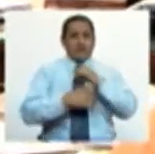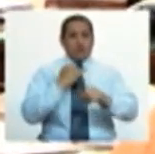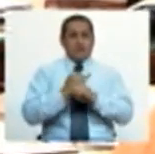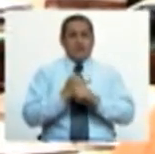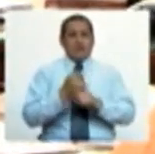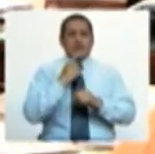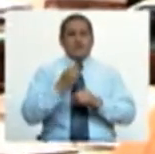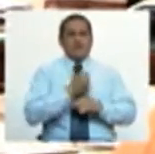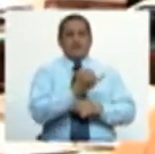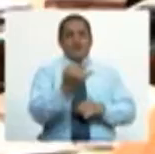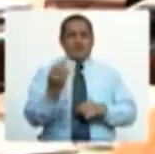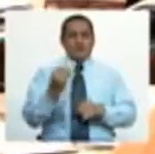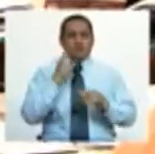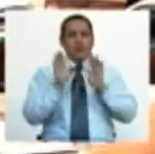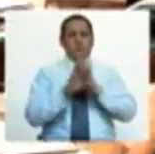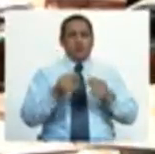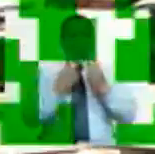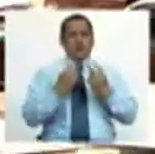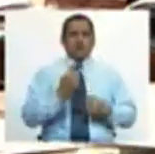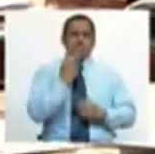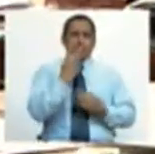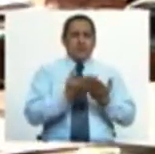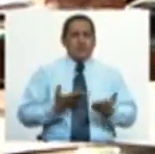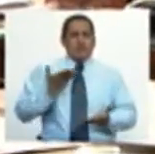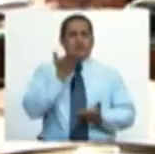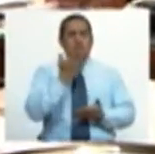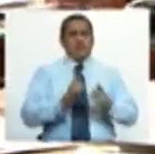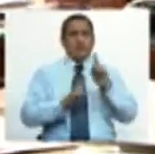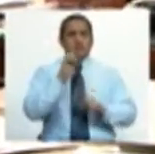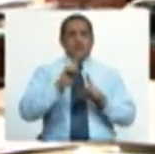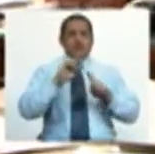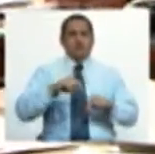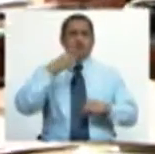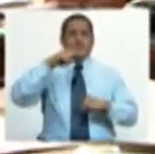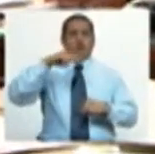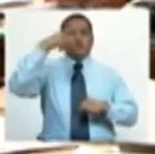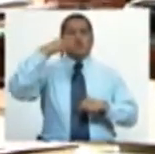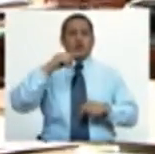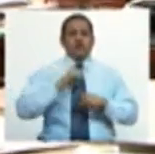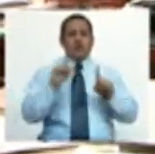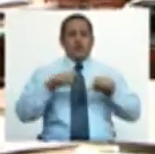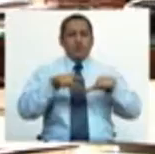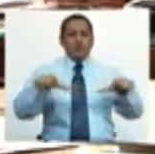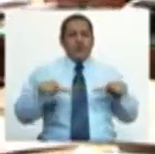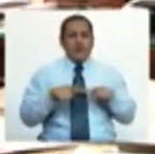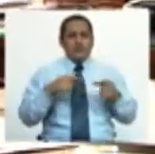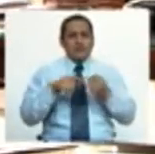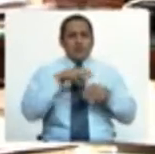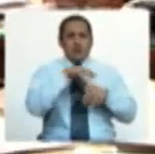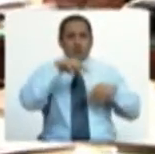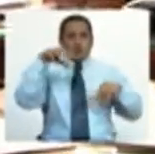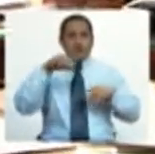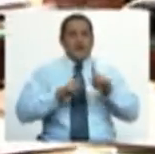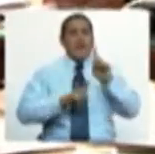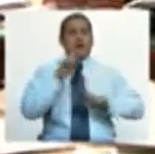es instancia plural. Es decir, tiene que haber por lo menos dos. Hay algunos que hablan de doble instancia. No es doble instancia, es pluralidad de instancias.